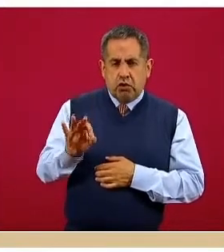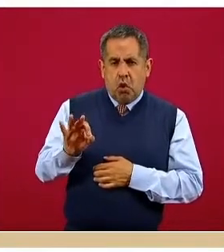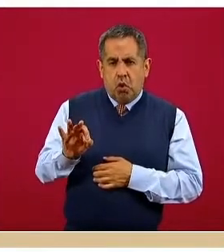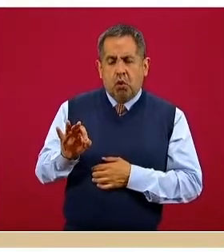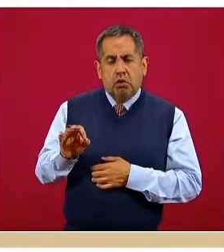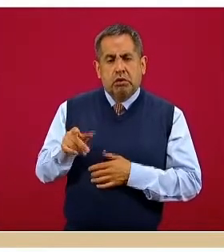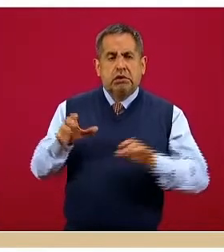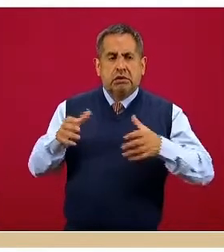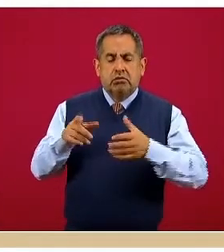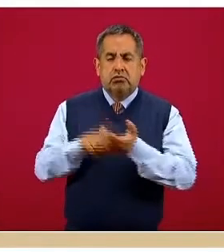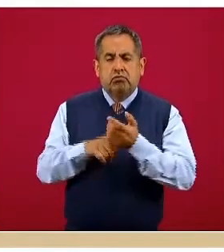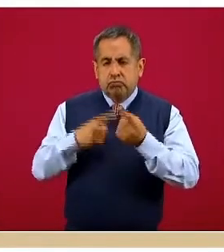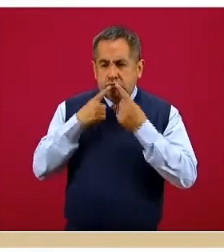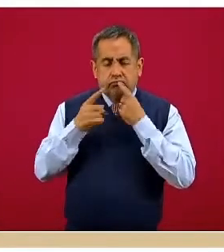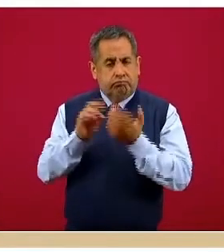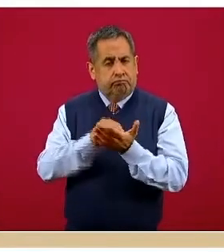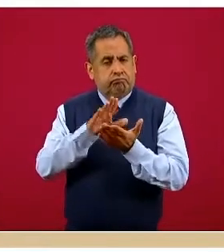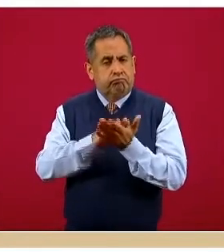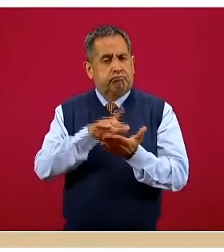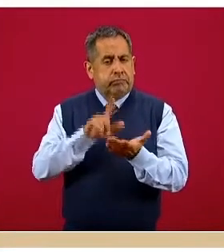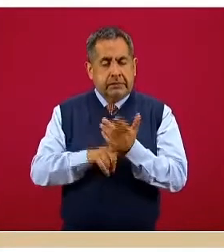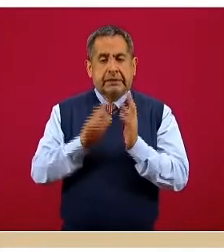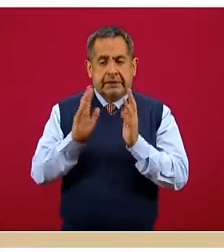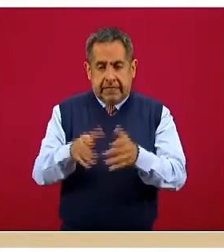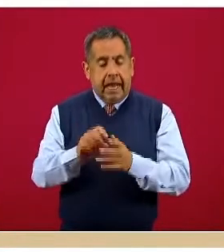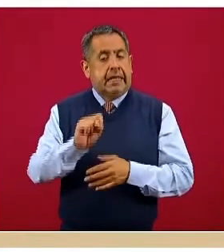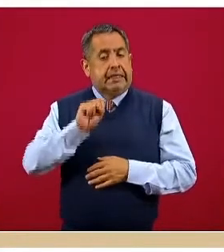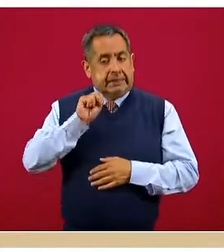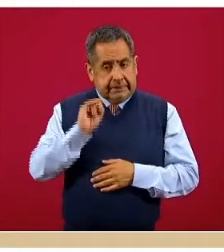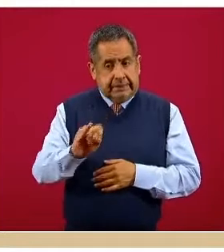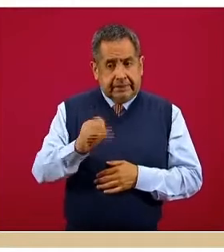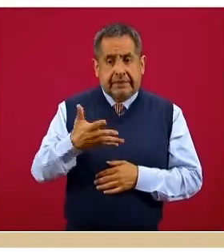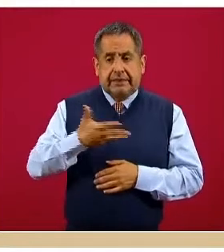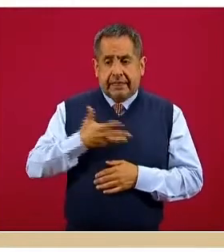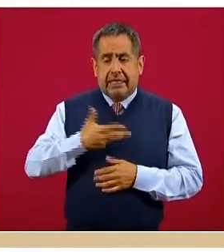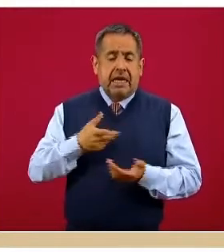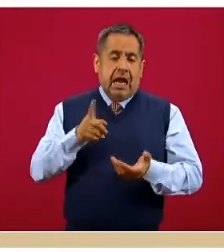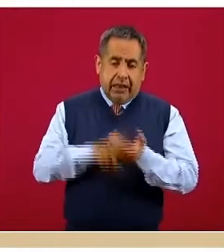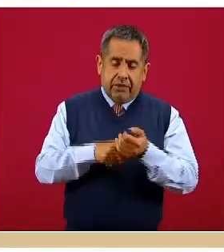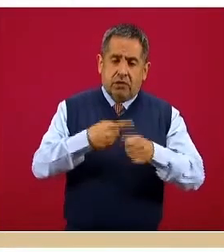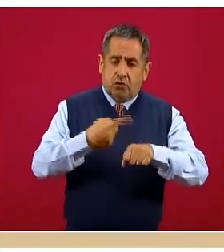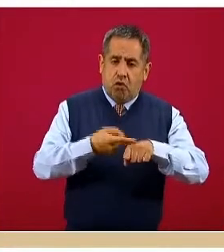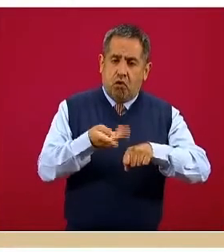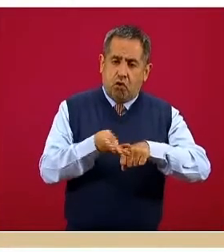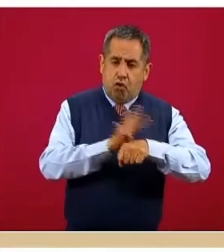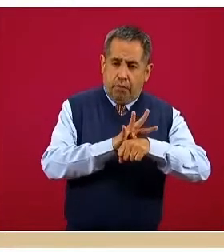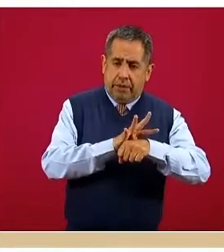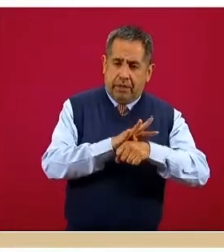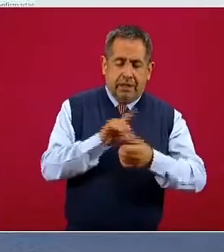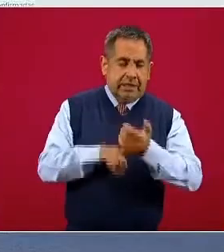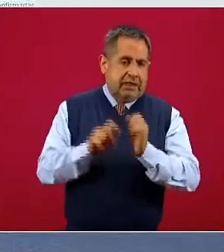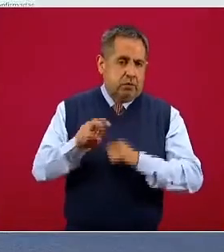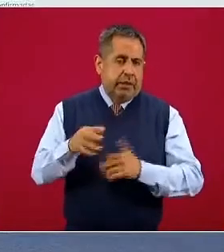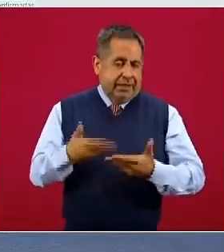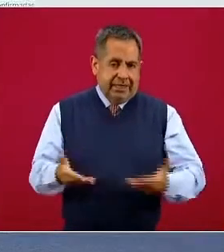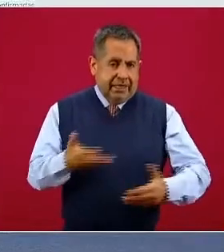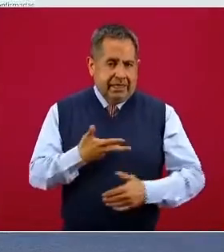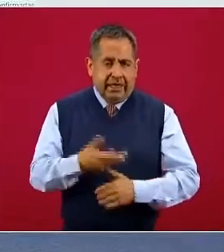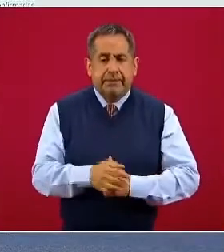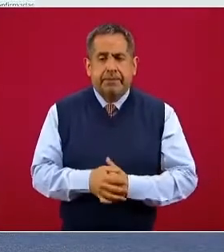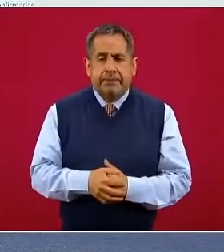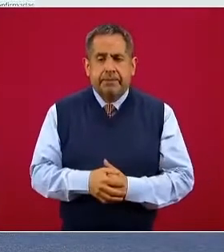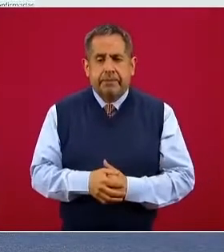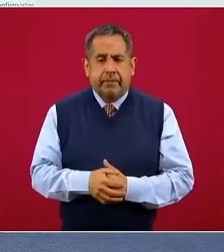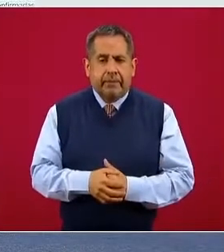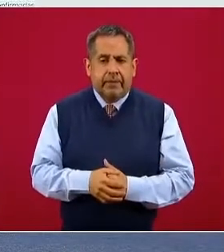grupo que ya fueron clasificadas como casos confirmados de COVID-19 hasta el momento. Pueden ver